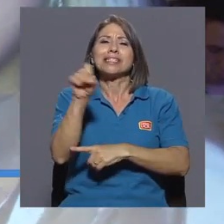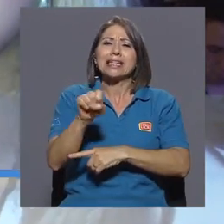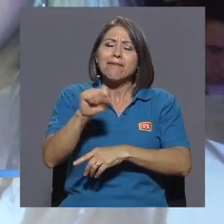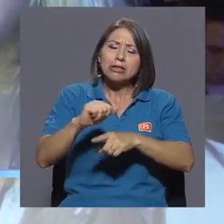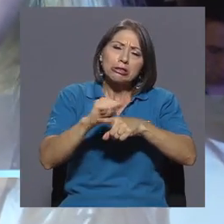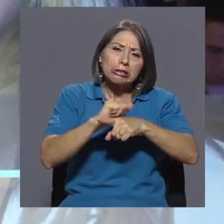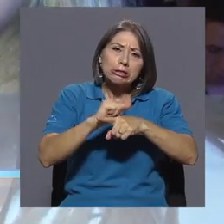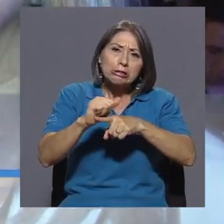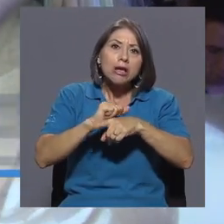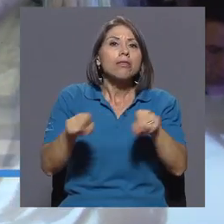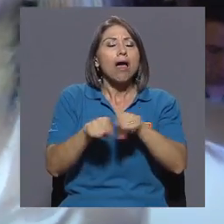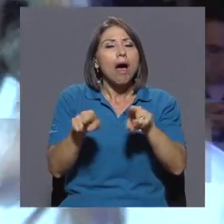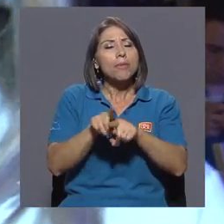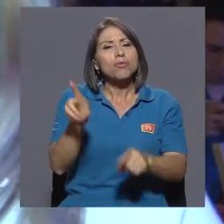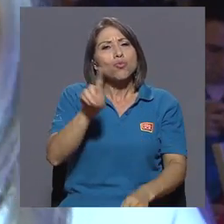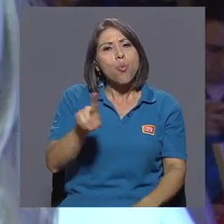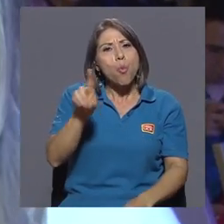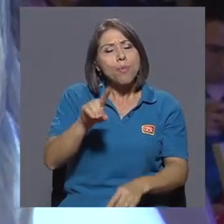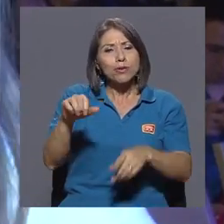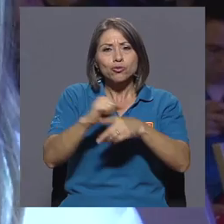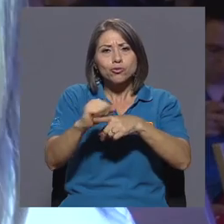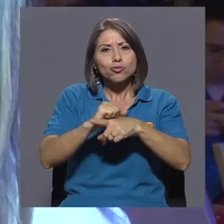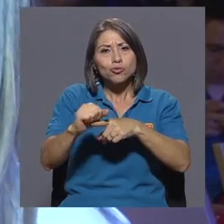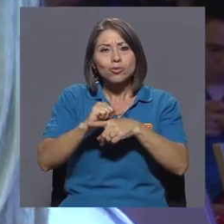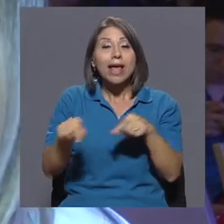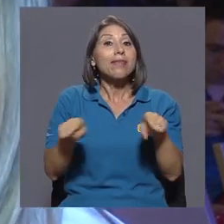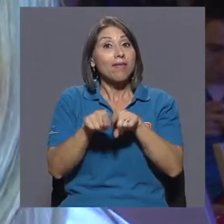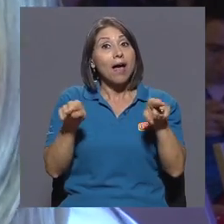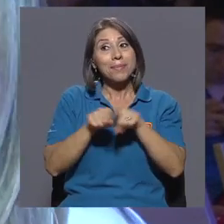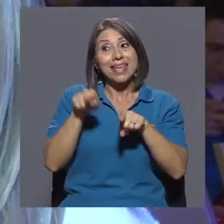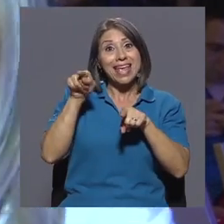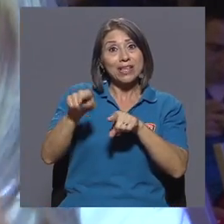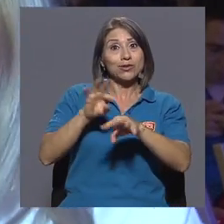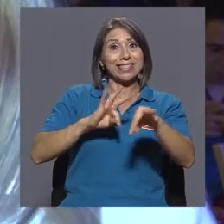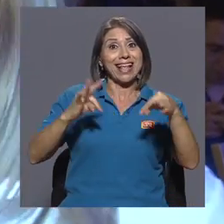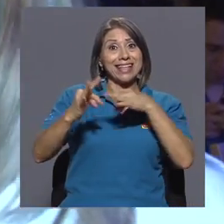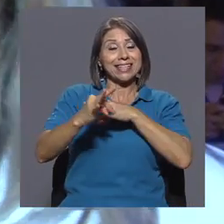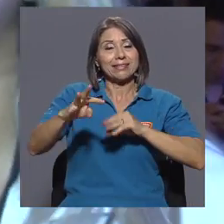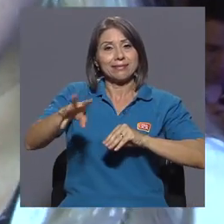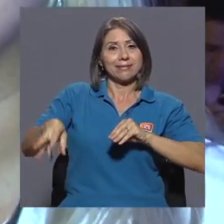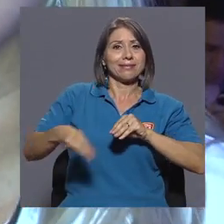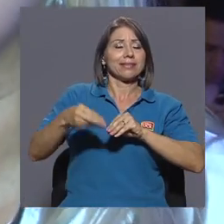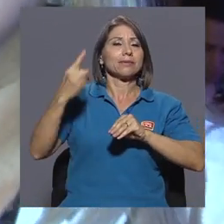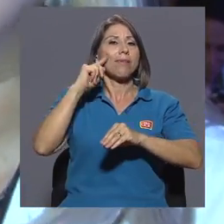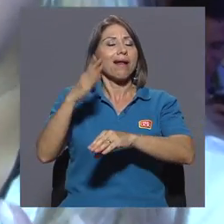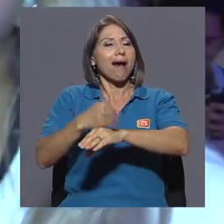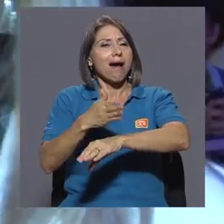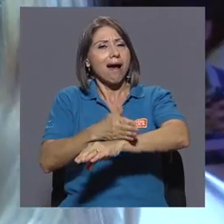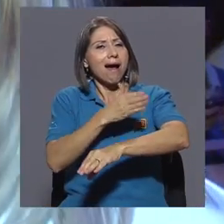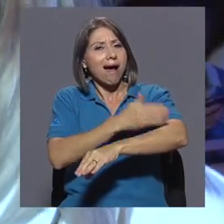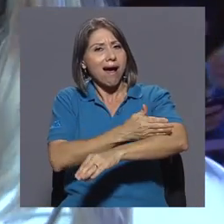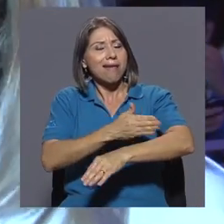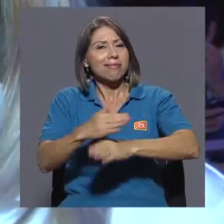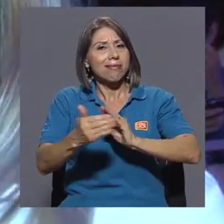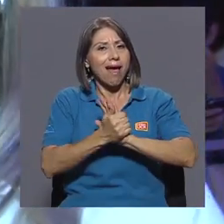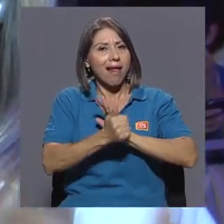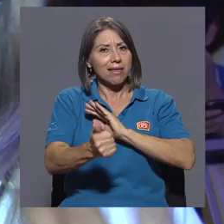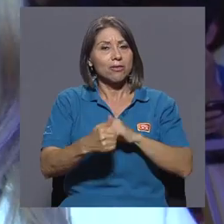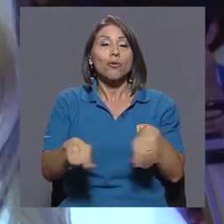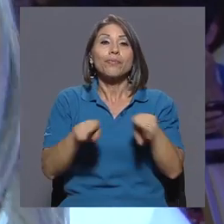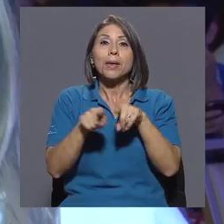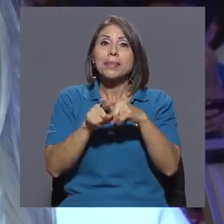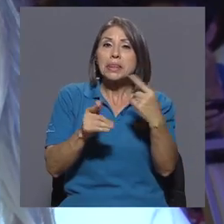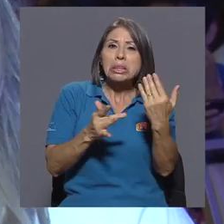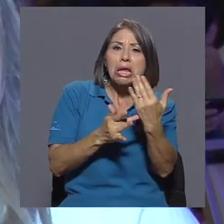los domingos también. También reciben talleres extra, ¿no?, para mejorar su talento, técnicas,